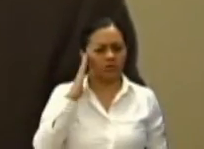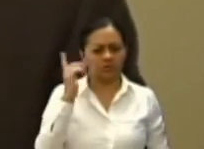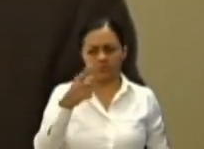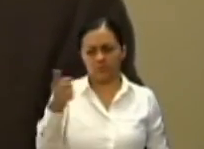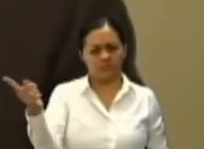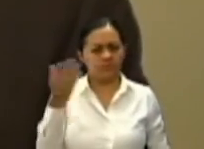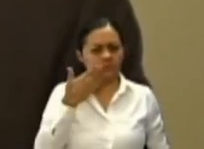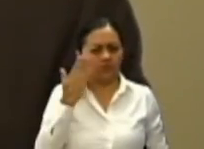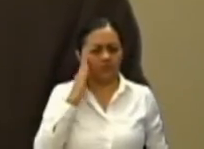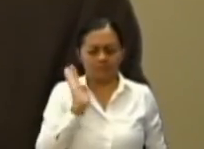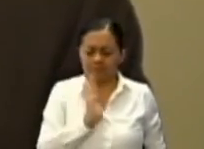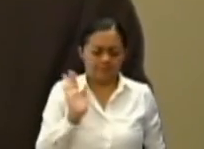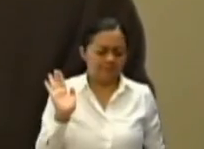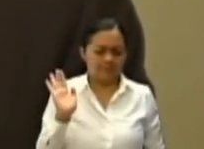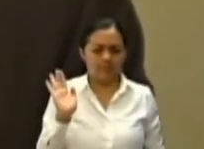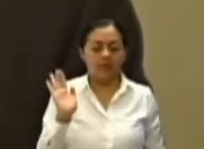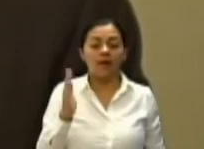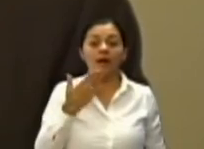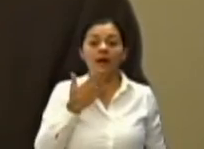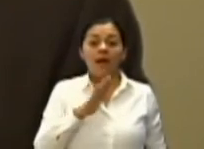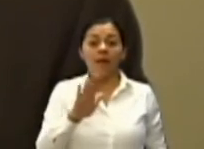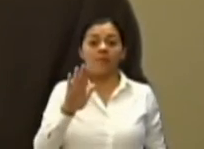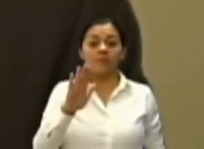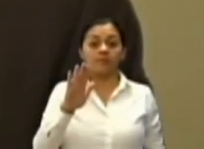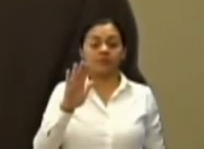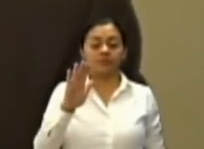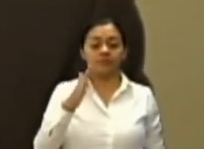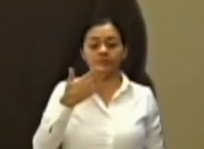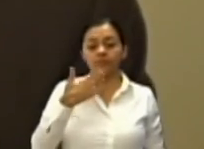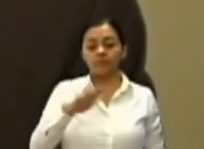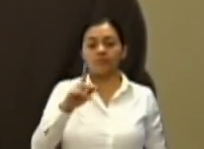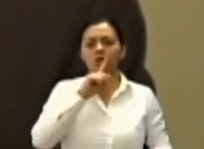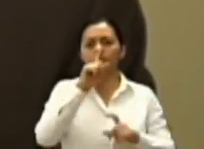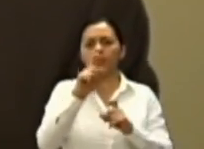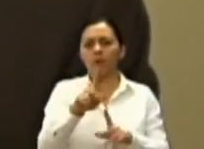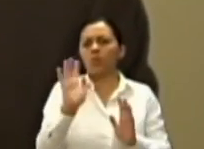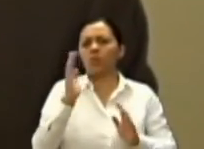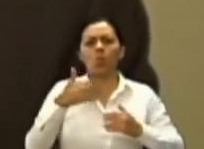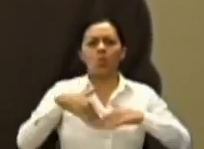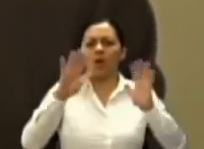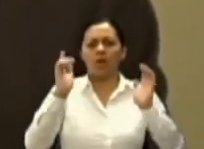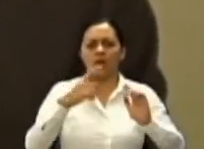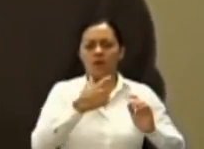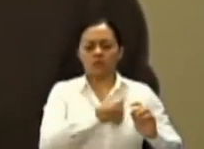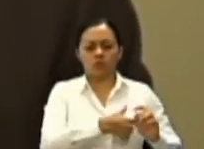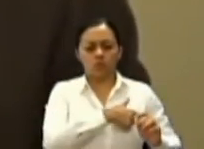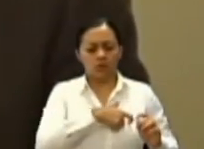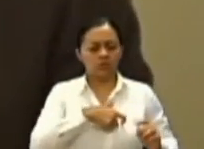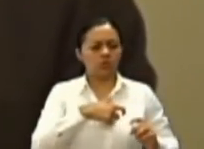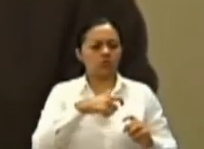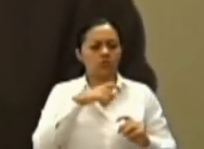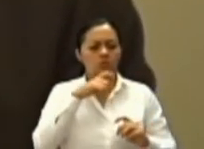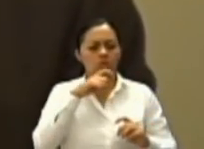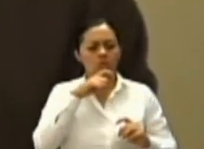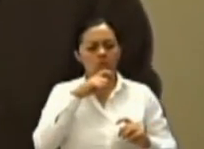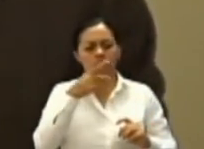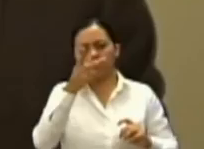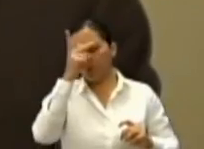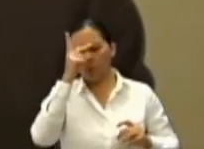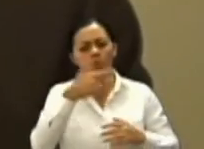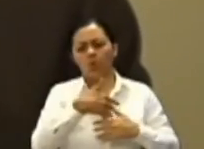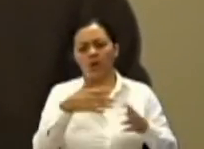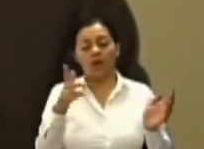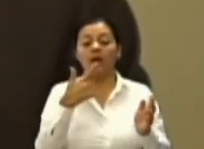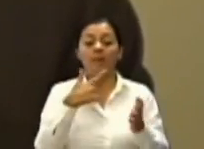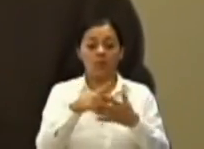moral vea si usted pregunta a cualquier pueblo no hay pueblo que tenga colombiano peruano suizo quiere ser consultado para ver si hay que utilizar